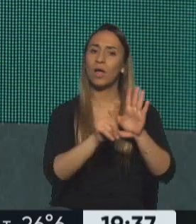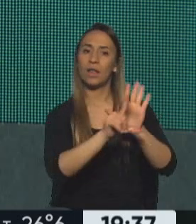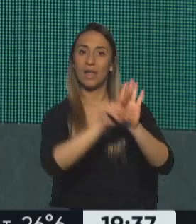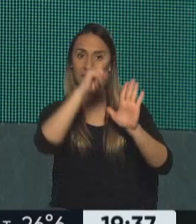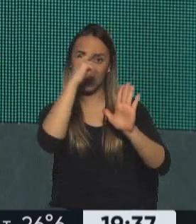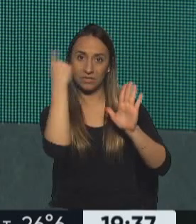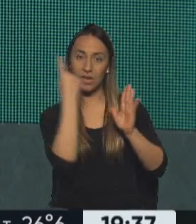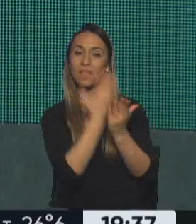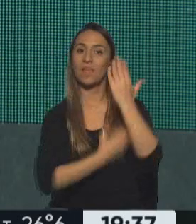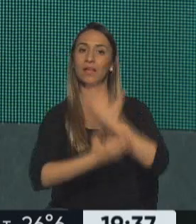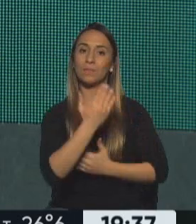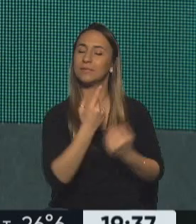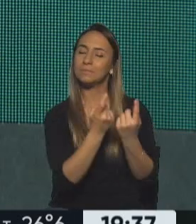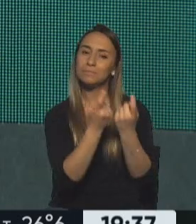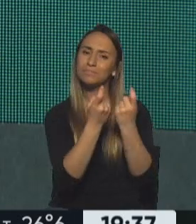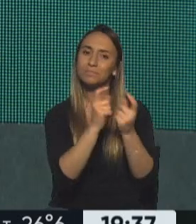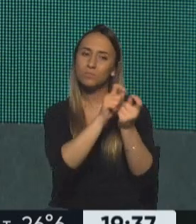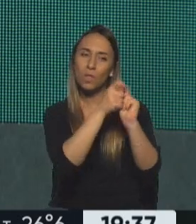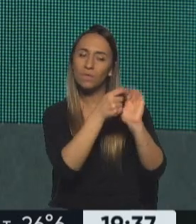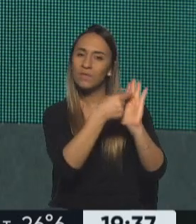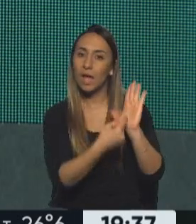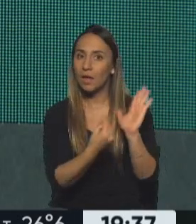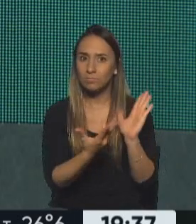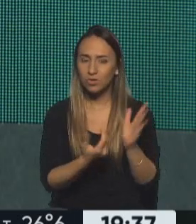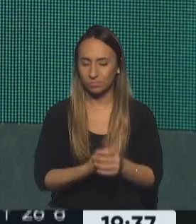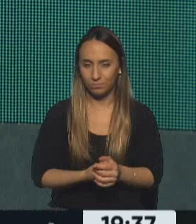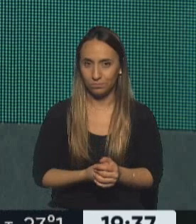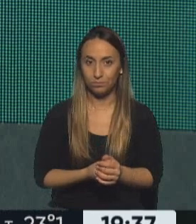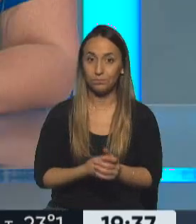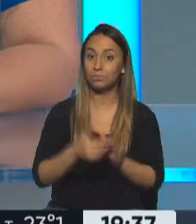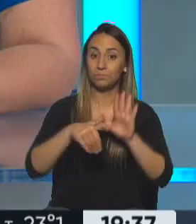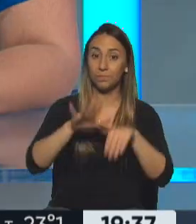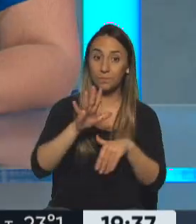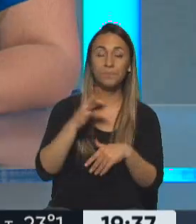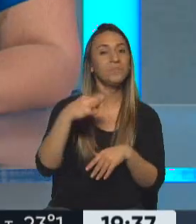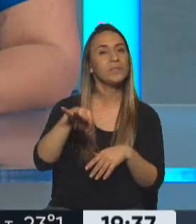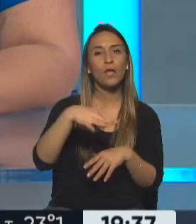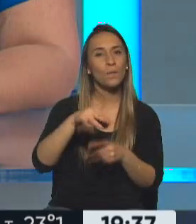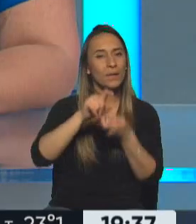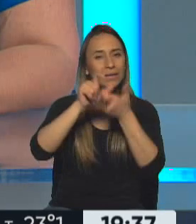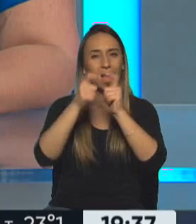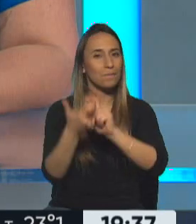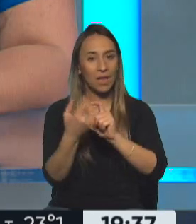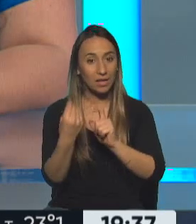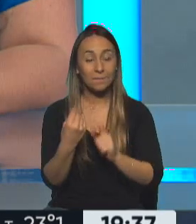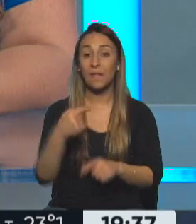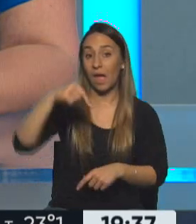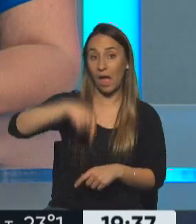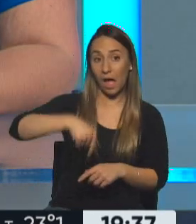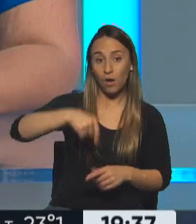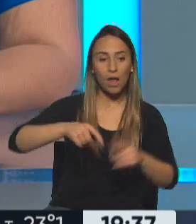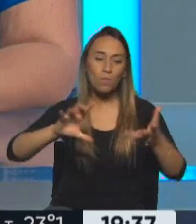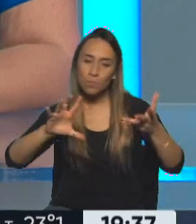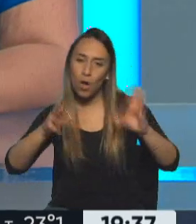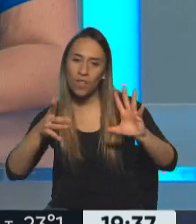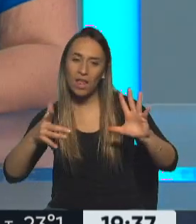de Discapacidad, que es lo que se habla también, ¿no? Sí. Y sobre todo lo que tiene que cambiarse, nosotros creemos que estamos en el nuevo modelo social de discapacidad,